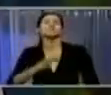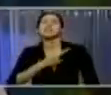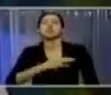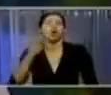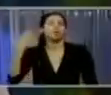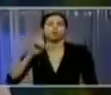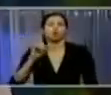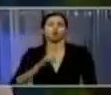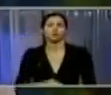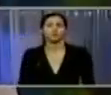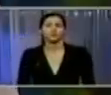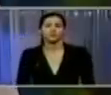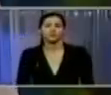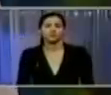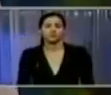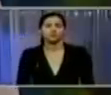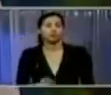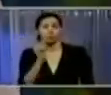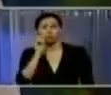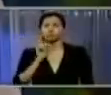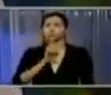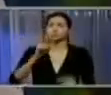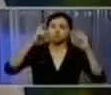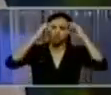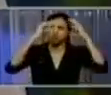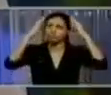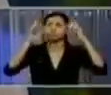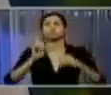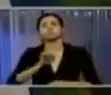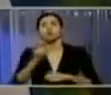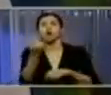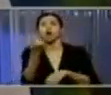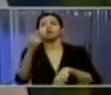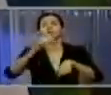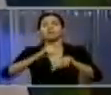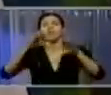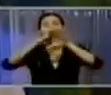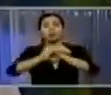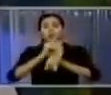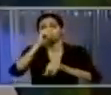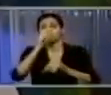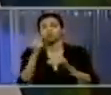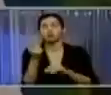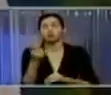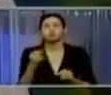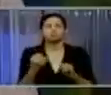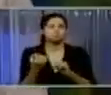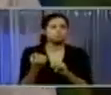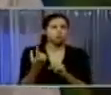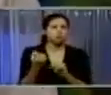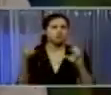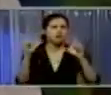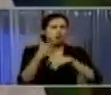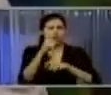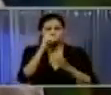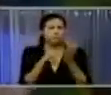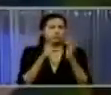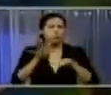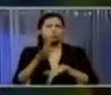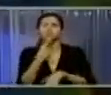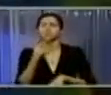Salió Ramos Alup a las 11 de la noche de aquel 15 de agosto de 2004, ustedes tenían como 3 años, a